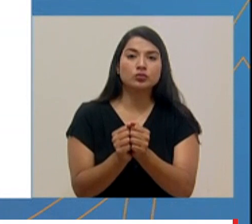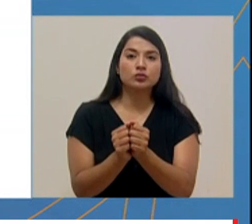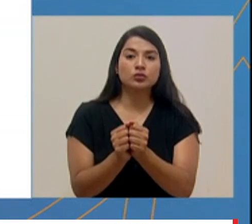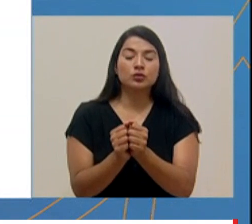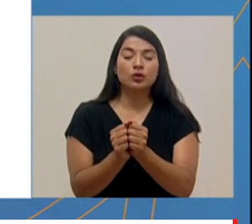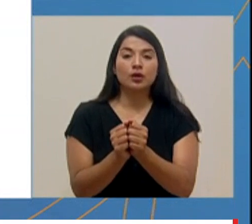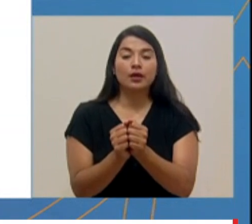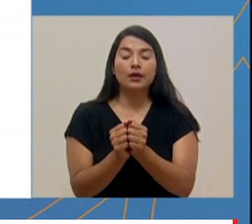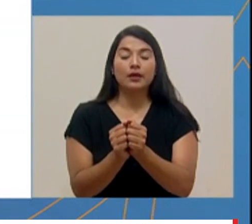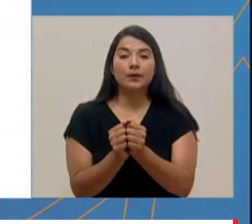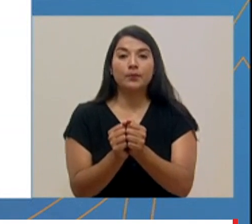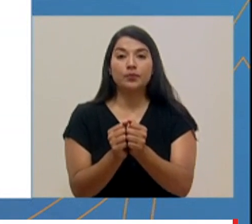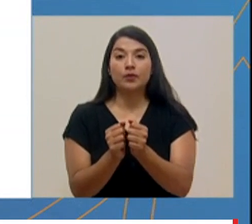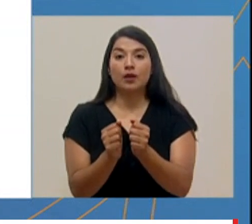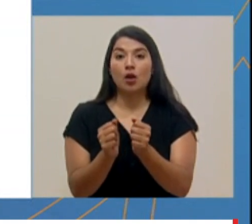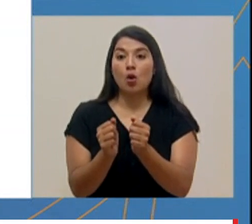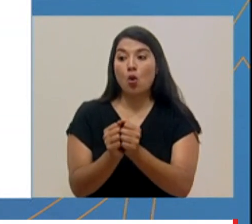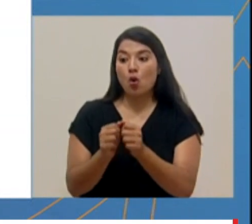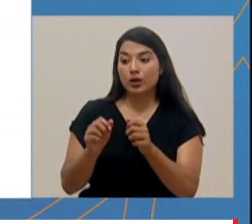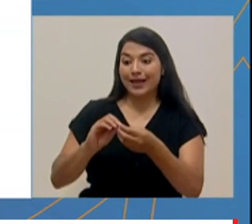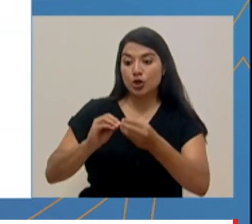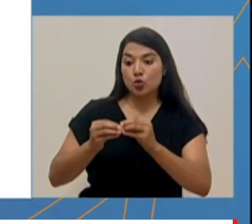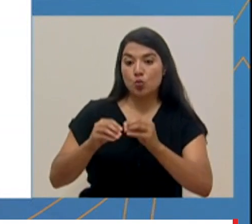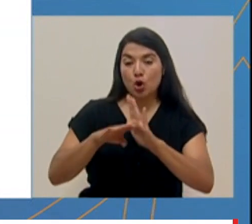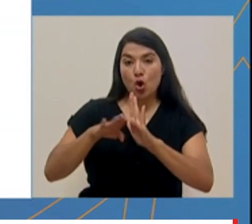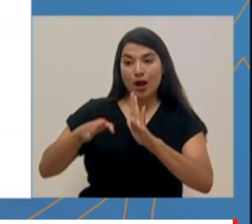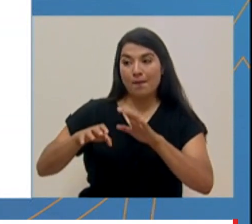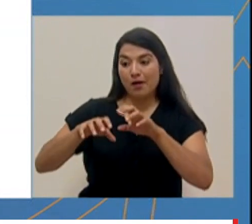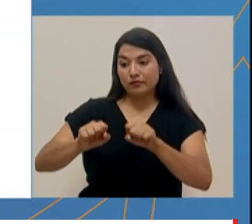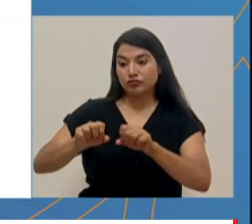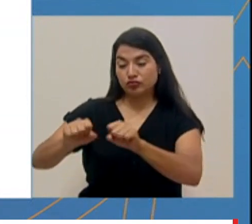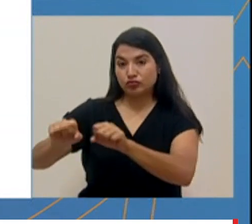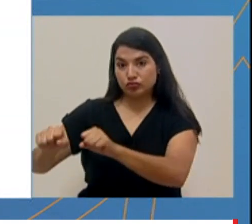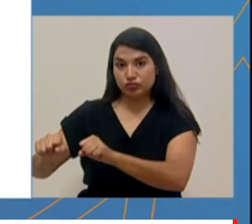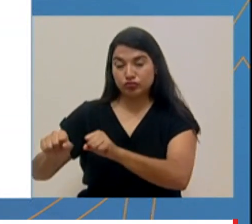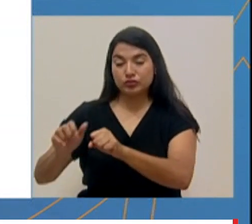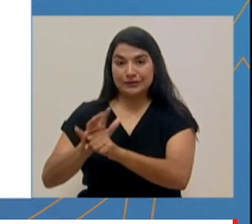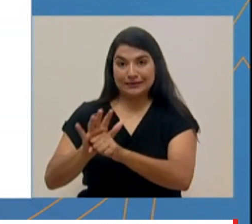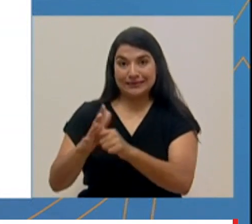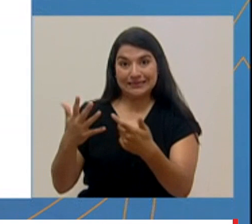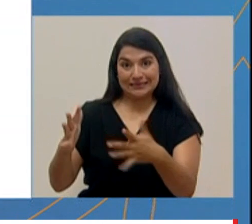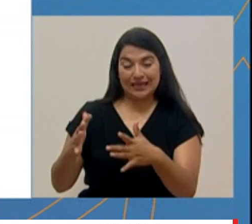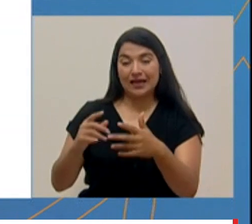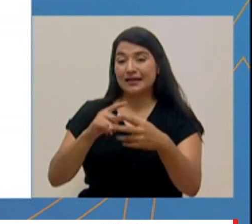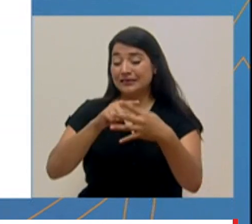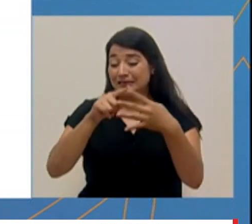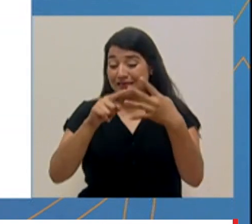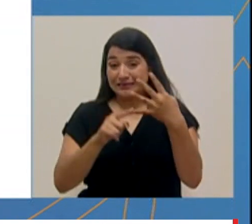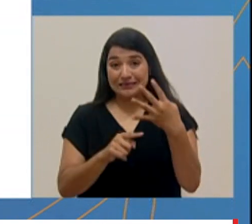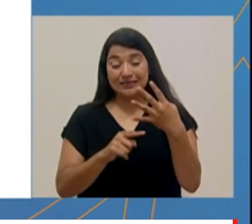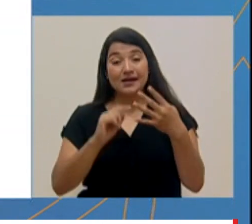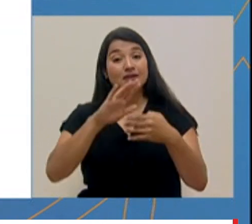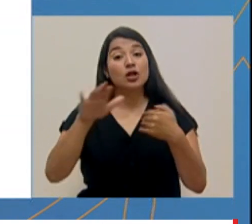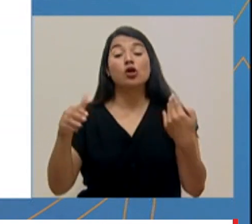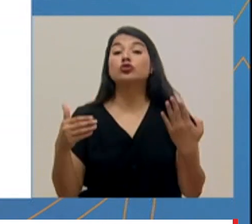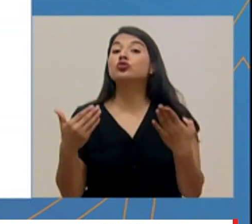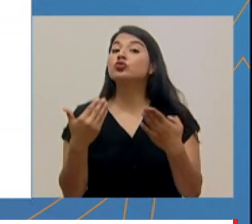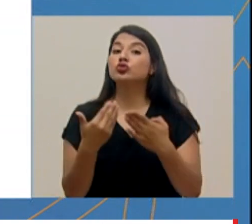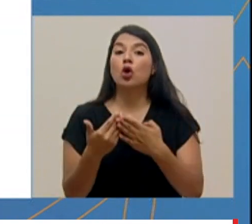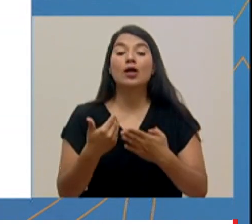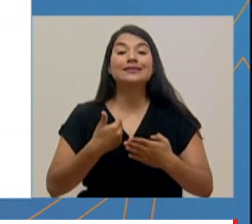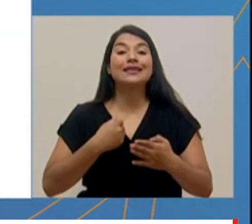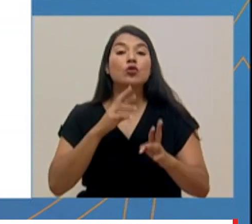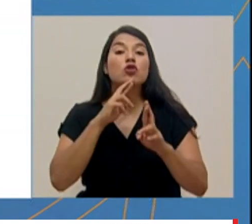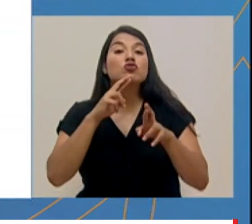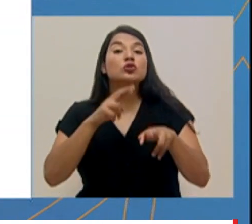de nuestras camas UCI y proyectadas a futuro, y todas concuerdan con algo similar a